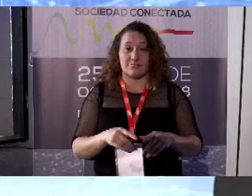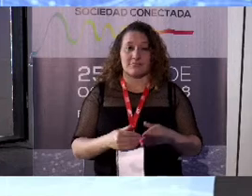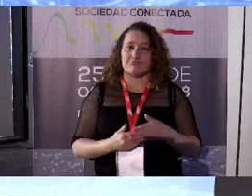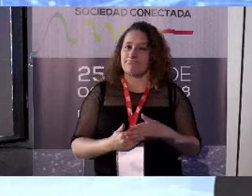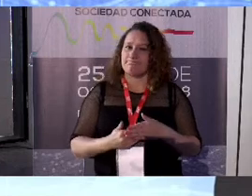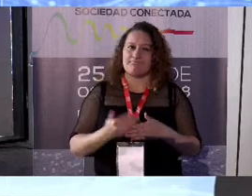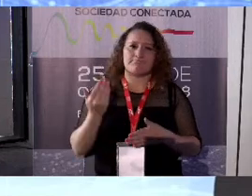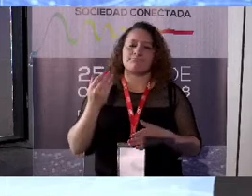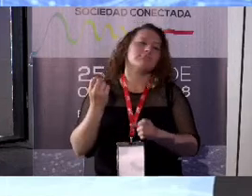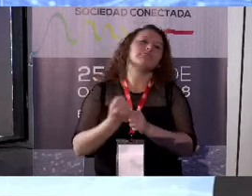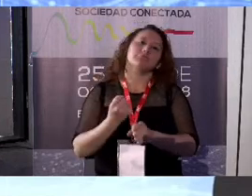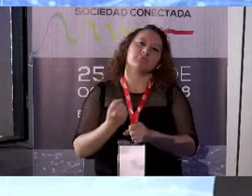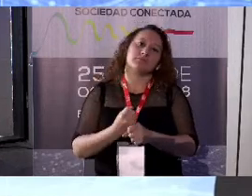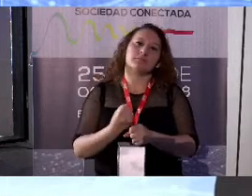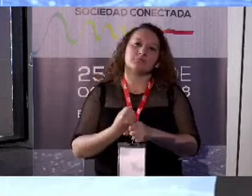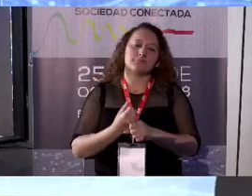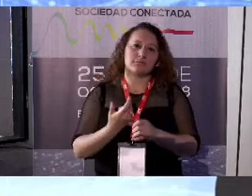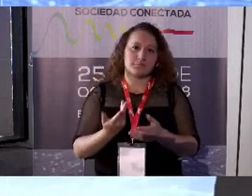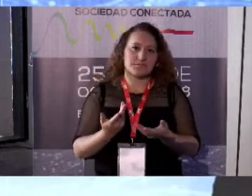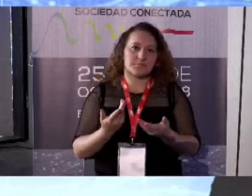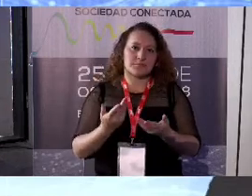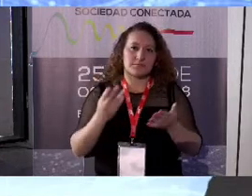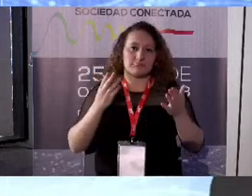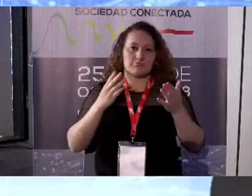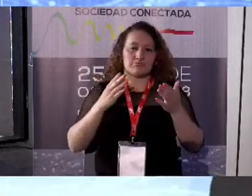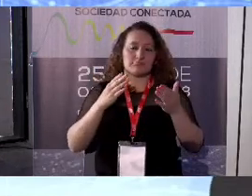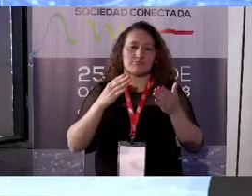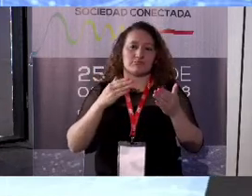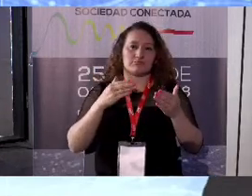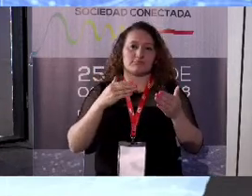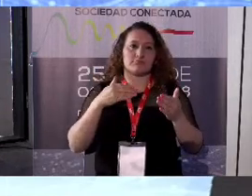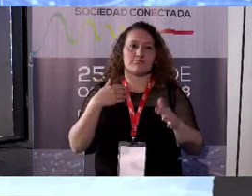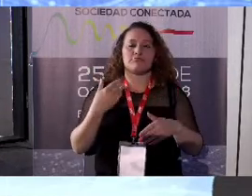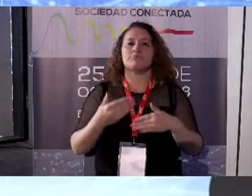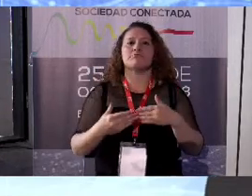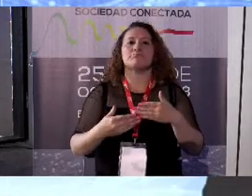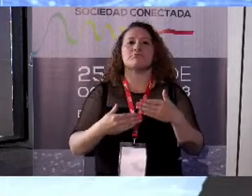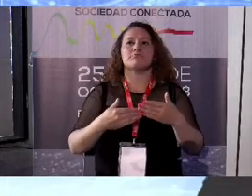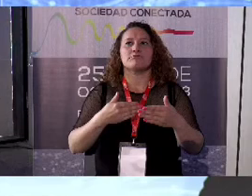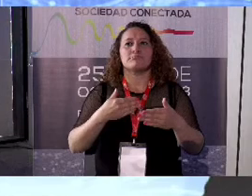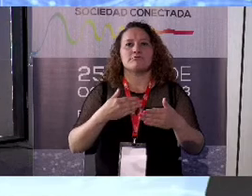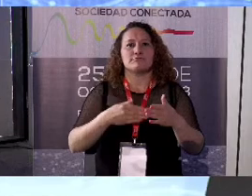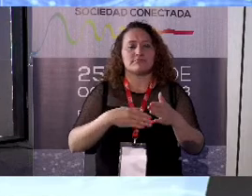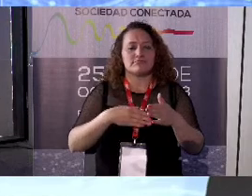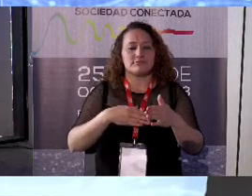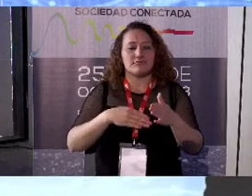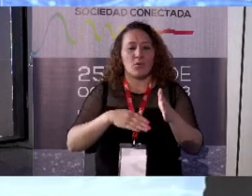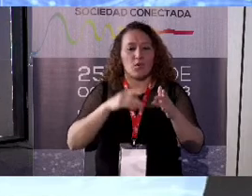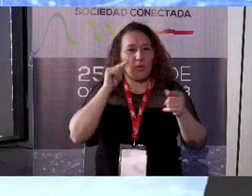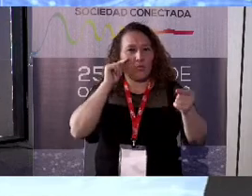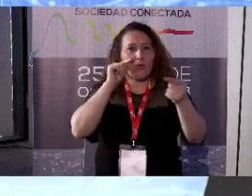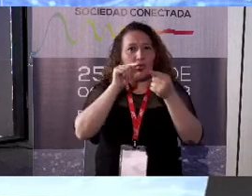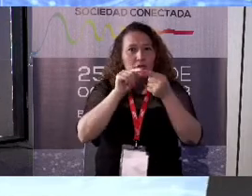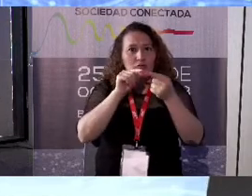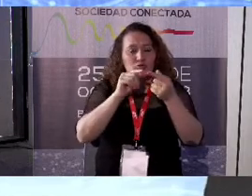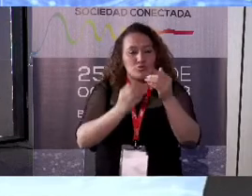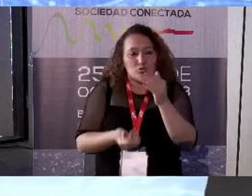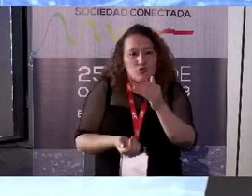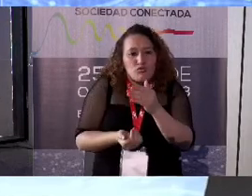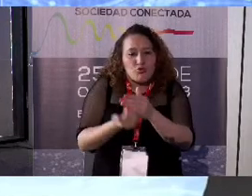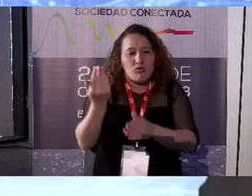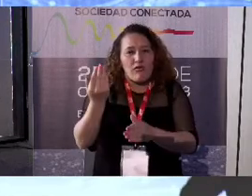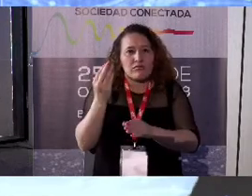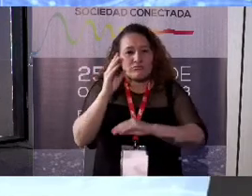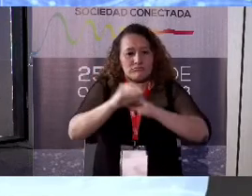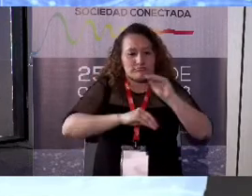empezó a trabajar ya en el desarrollo de nuevos objetivos ya el plazo se había cumplido en el 2015 y en